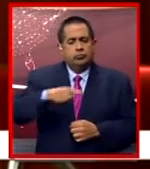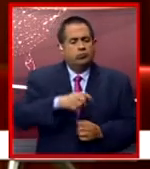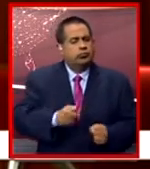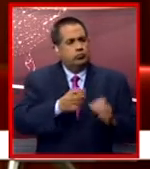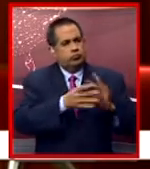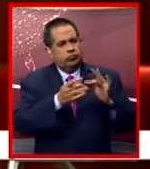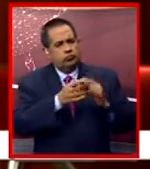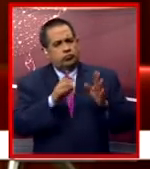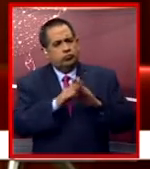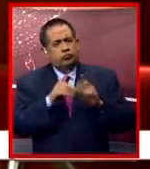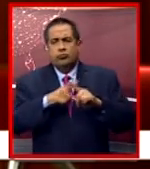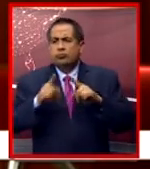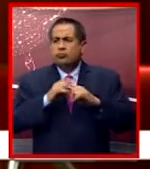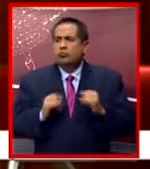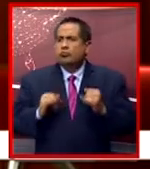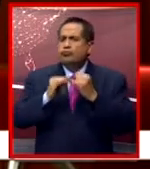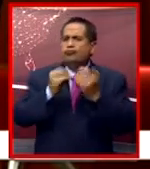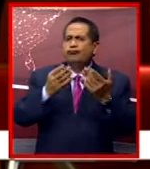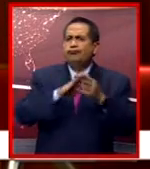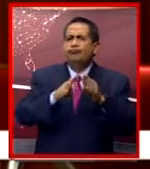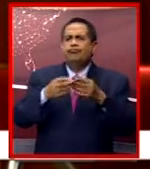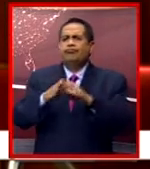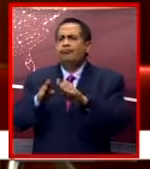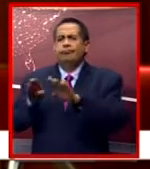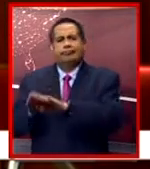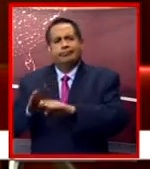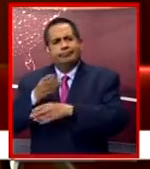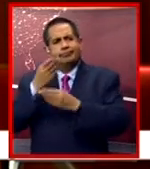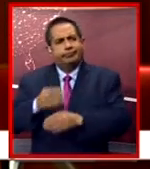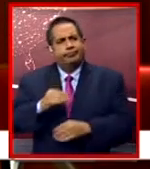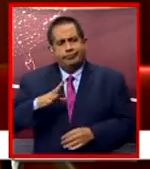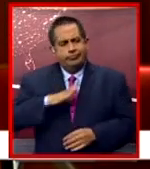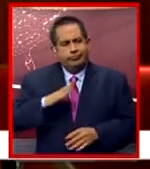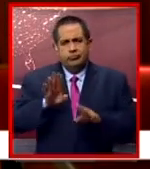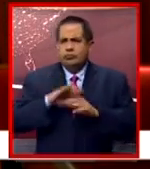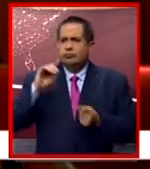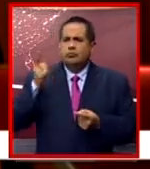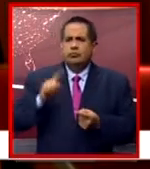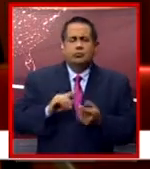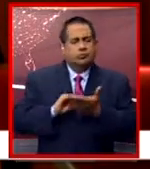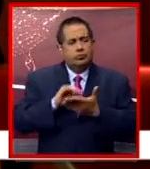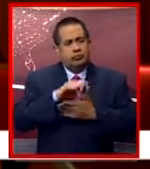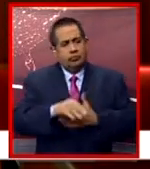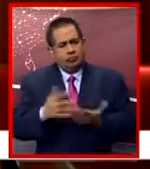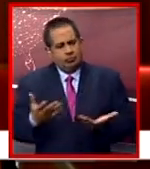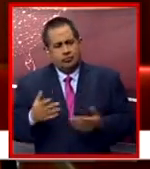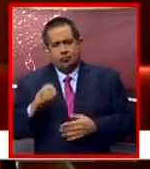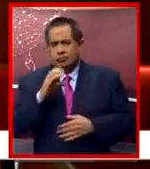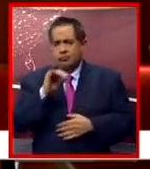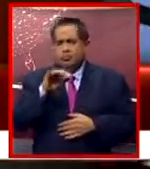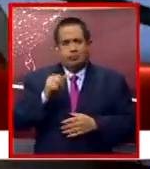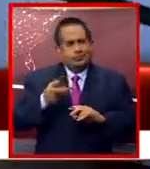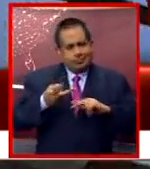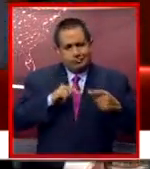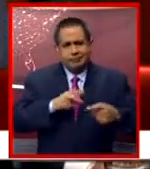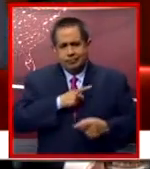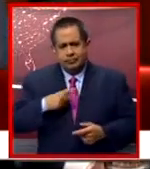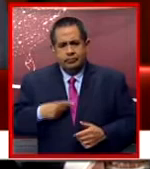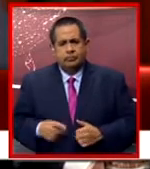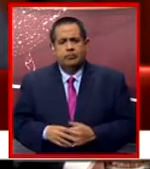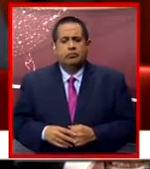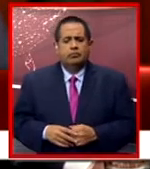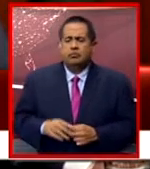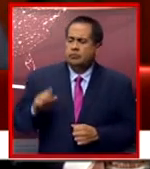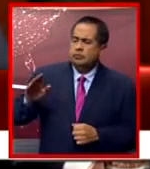explica por el cierre de instituciones de la banca de desarrollo y la disminución en inversión productiva cuando en una crisis se requiere lo contrario? No nos